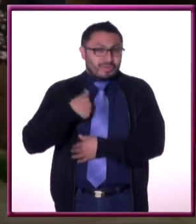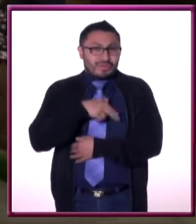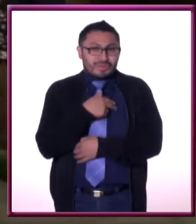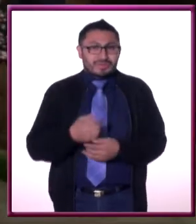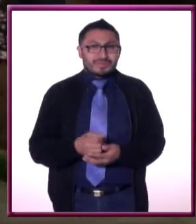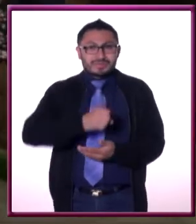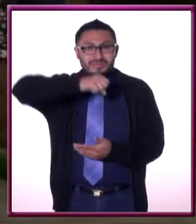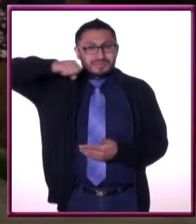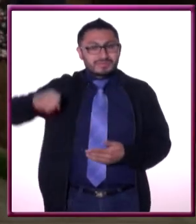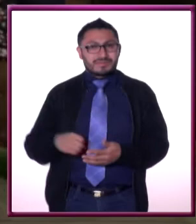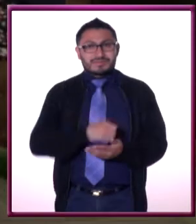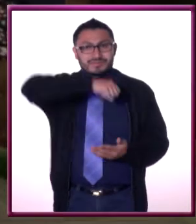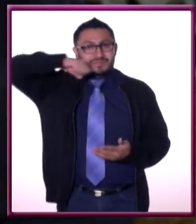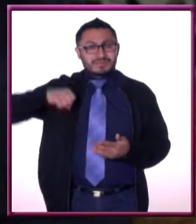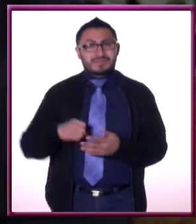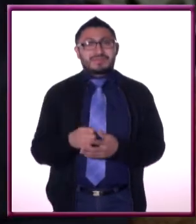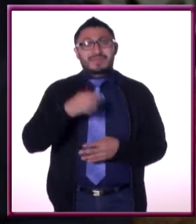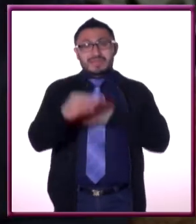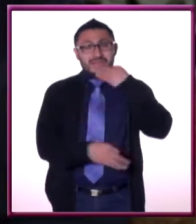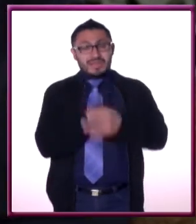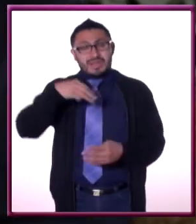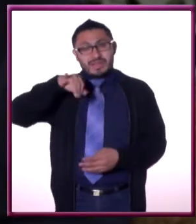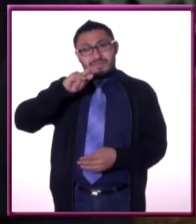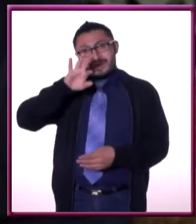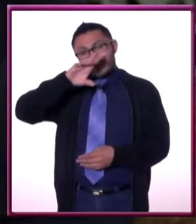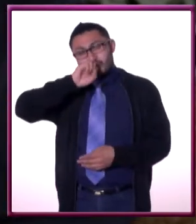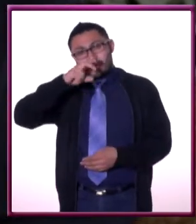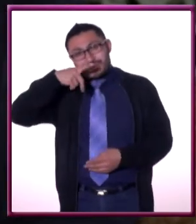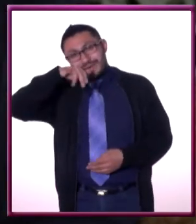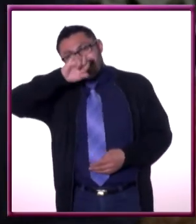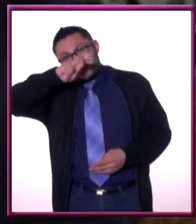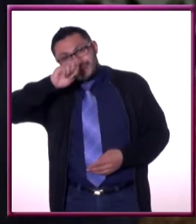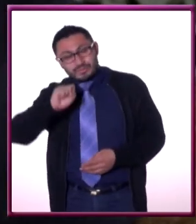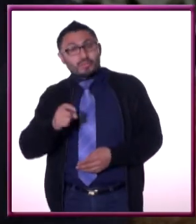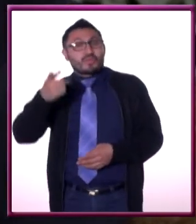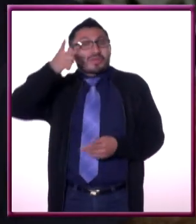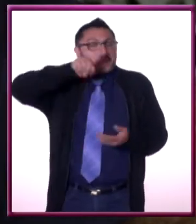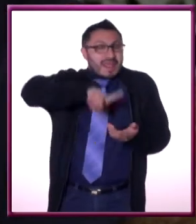unos simbiontes importantes, Sí, sí. todos estos microorganismos de nuestro